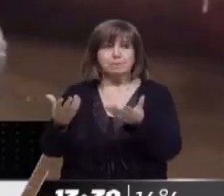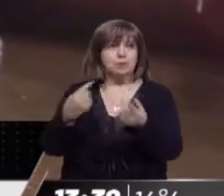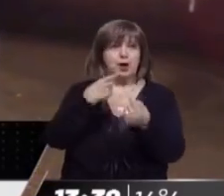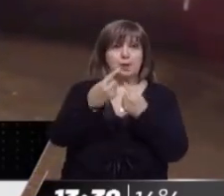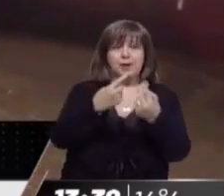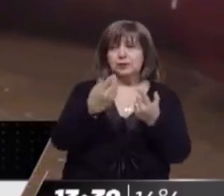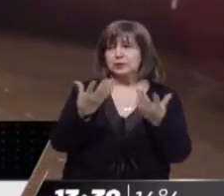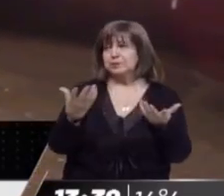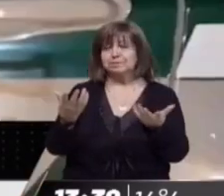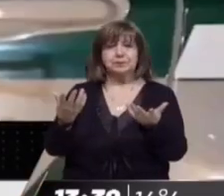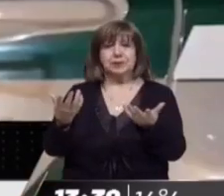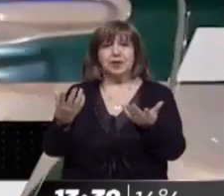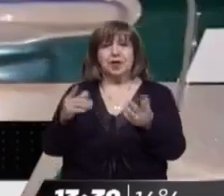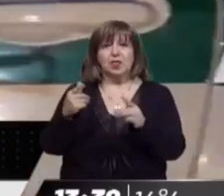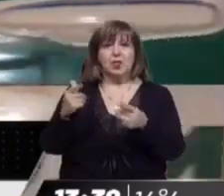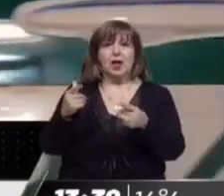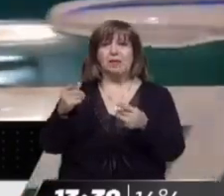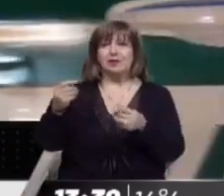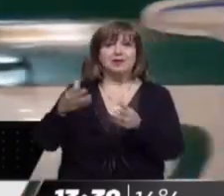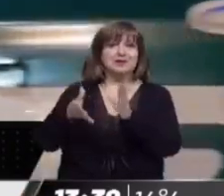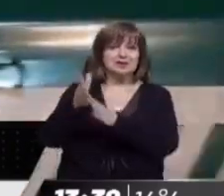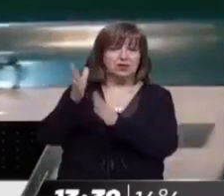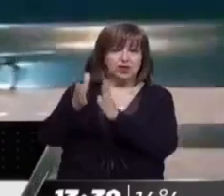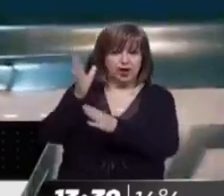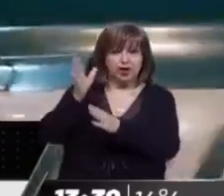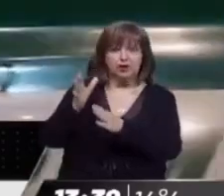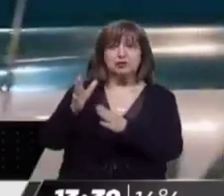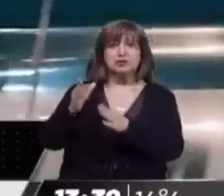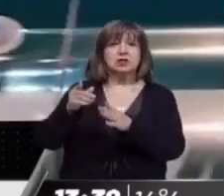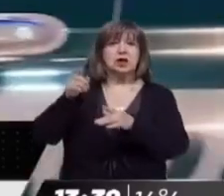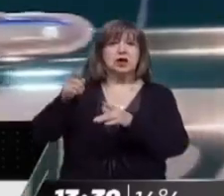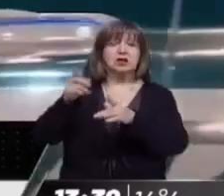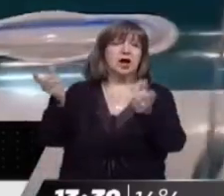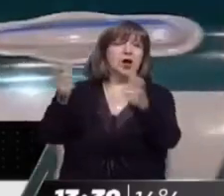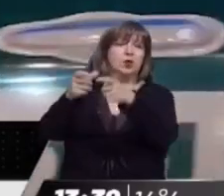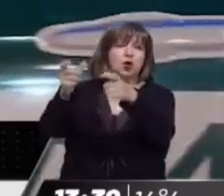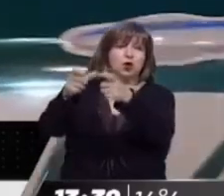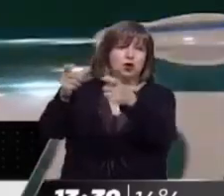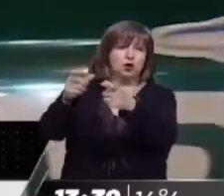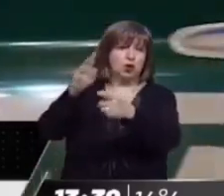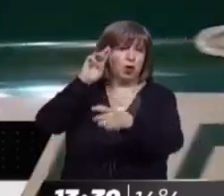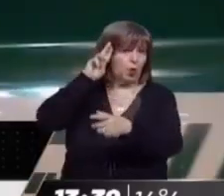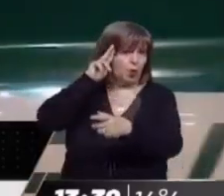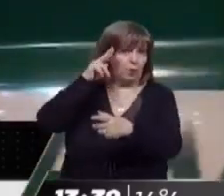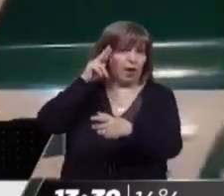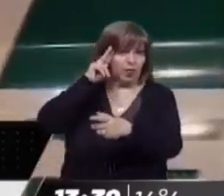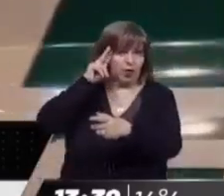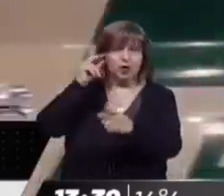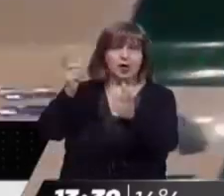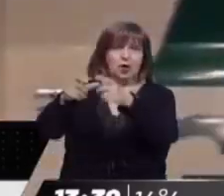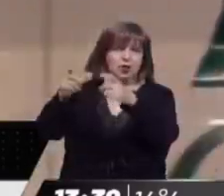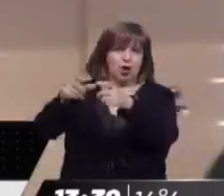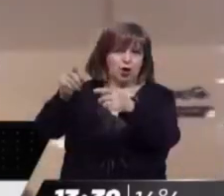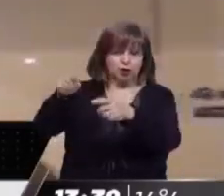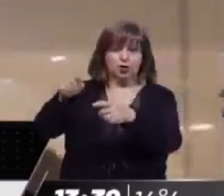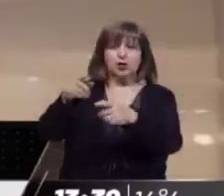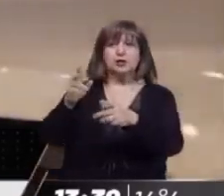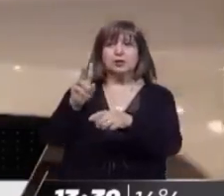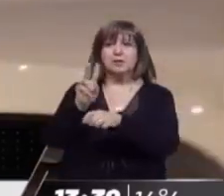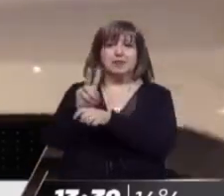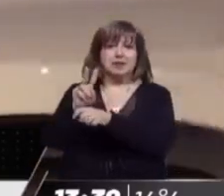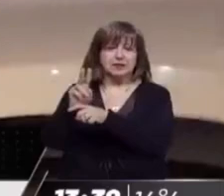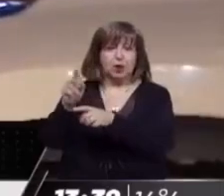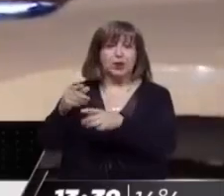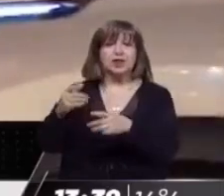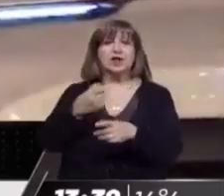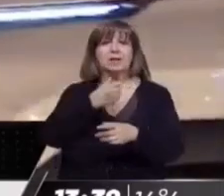no logramos por el hecho de que no se encuentran en el lugar, están manteniendo reuniones también operativas y también de seguridad en